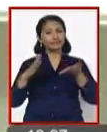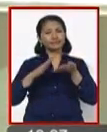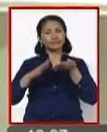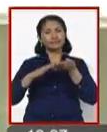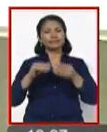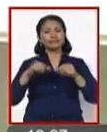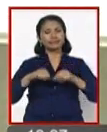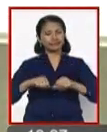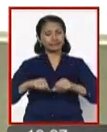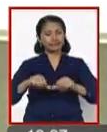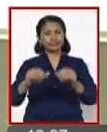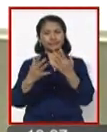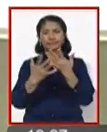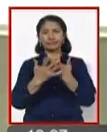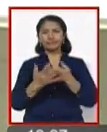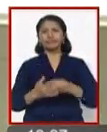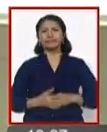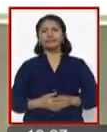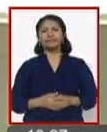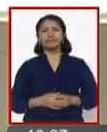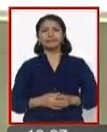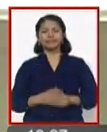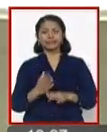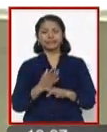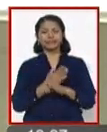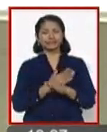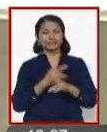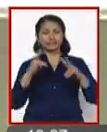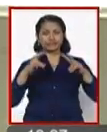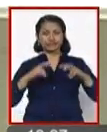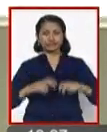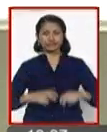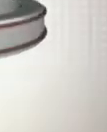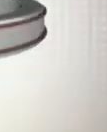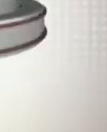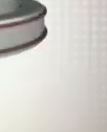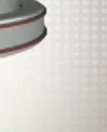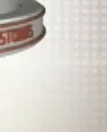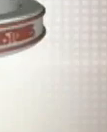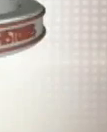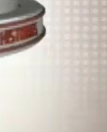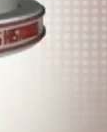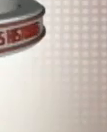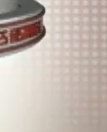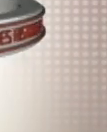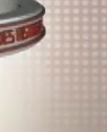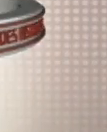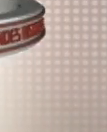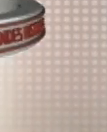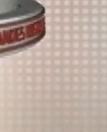así, deberá permanecer con detención preventiva mientras dure el proceso investigativo.